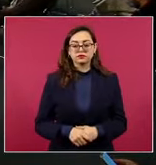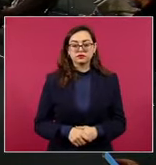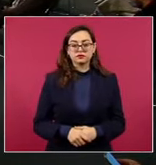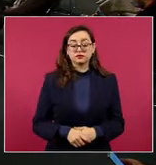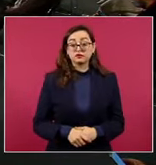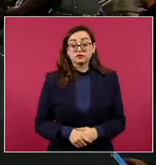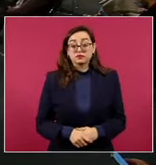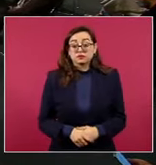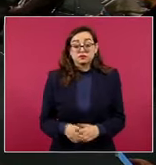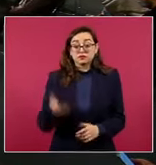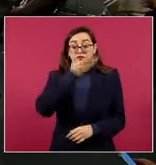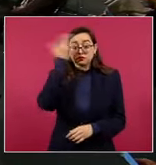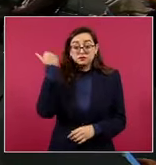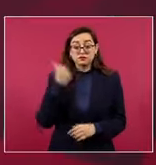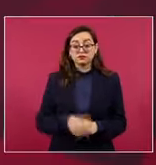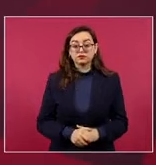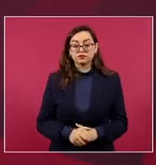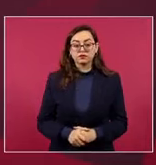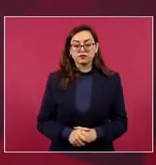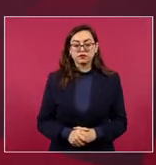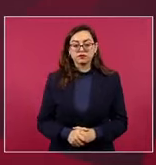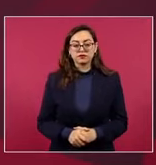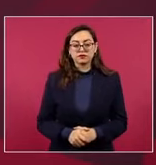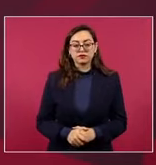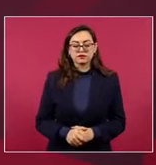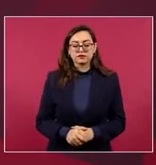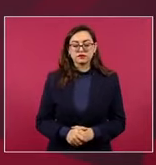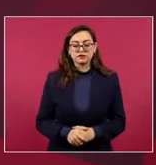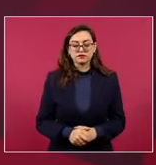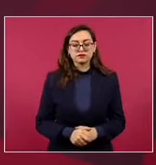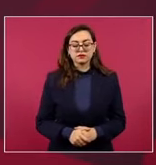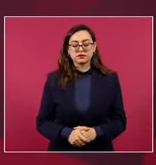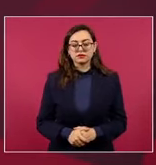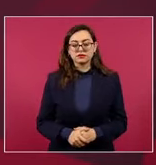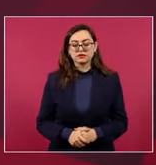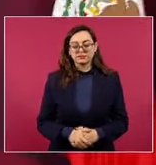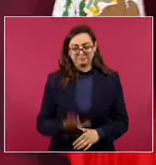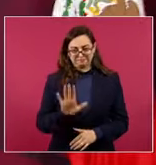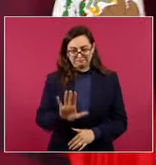No sabemos todavía. Lo único que sé